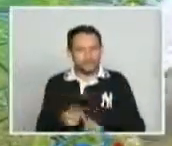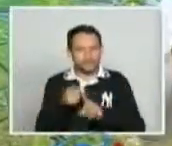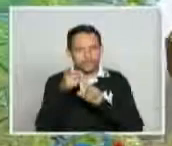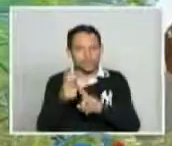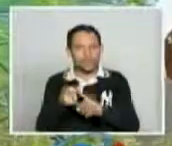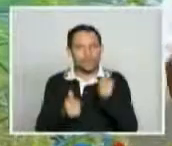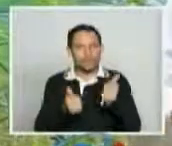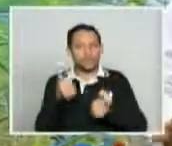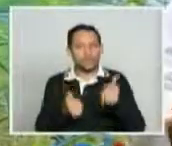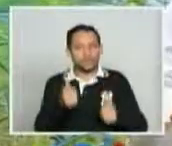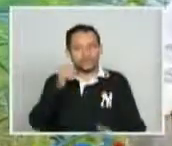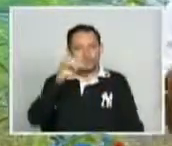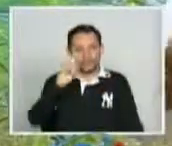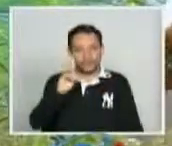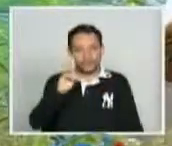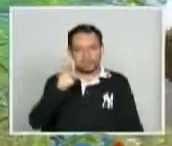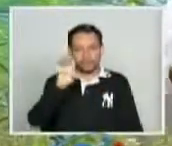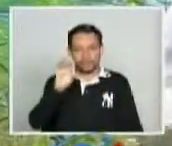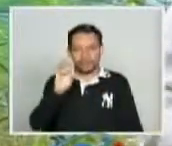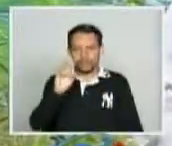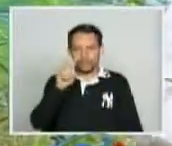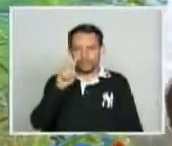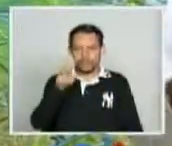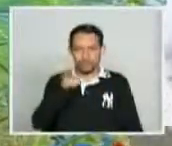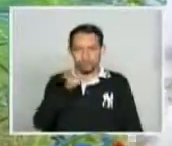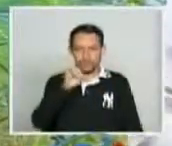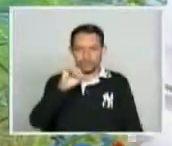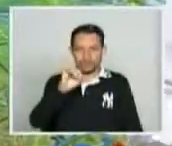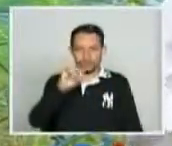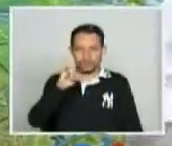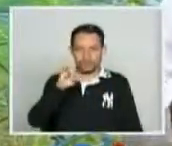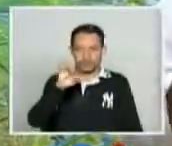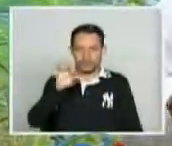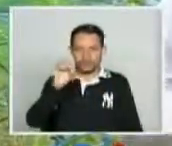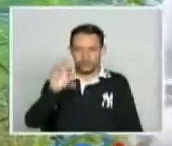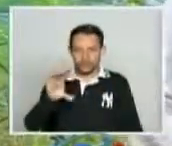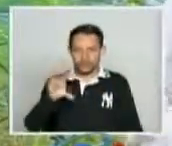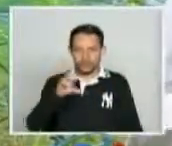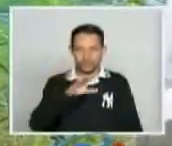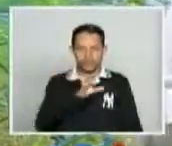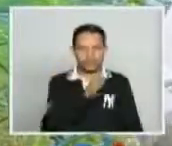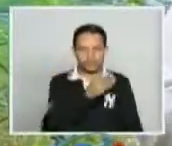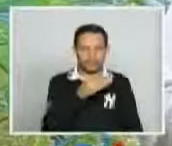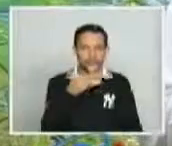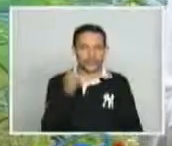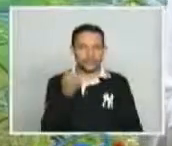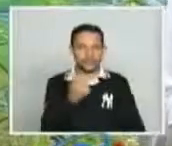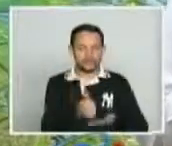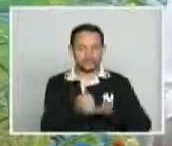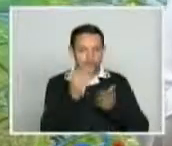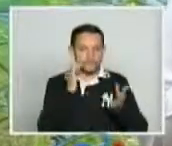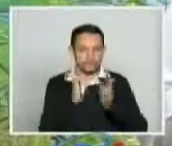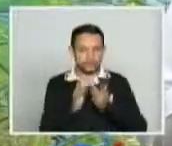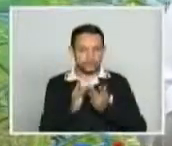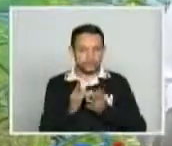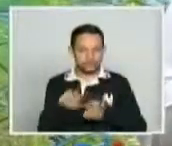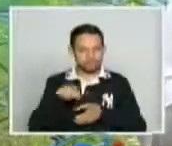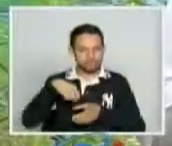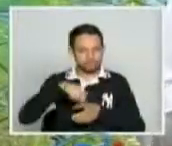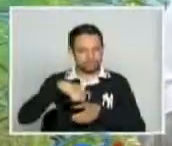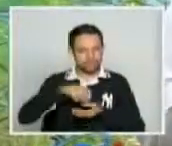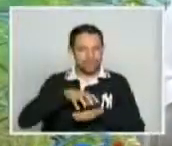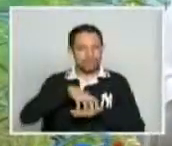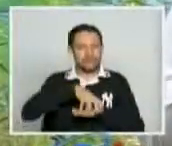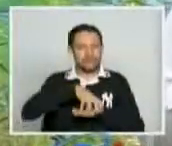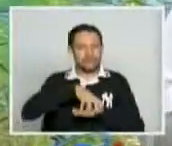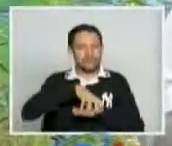llama Desintol. Y ese Desintol limpia, barre, está drenando. Es una papeletica, eso es muy económico, se